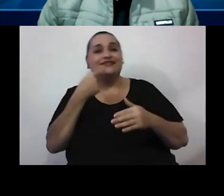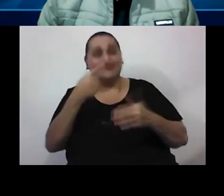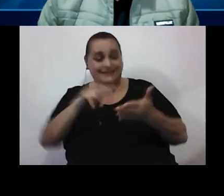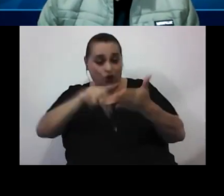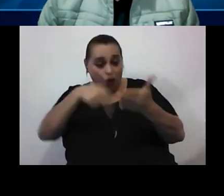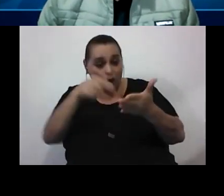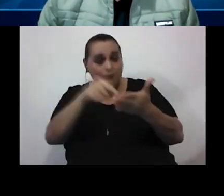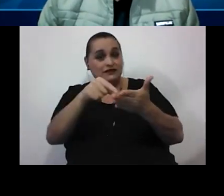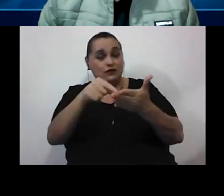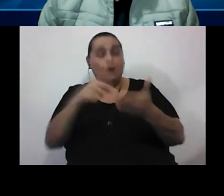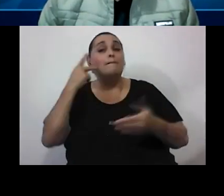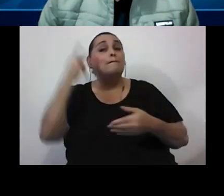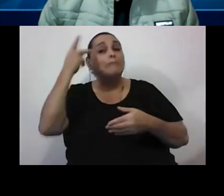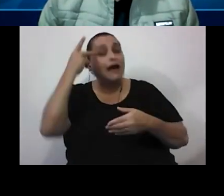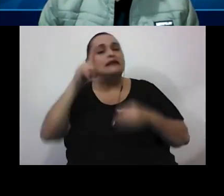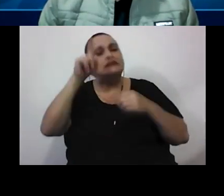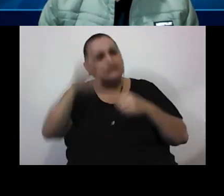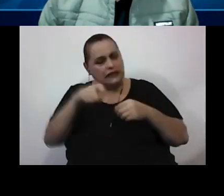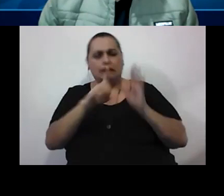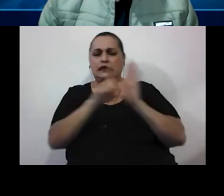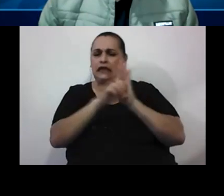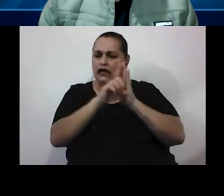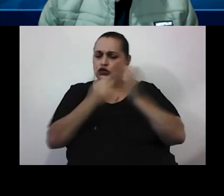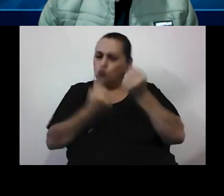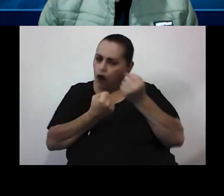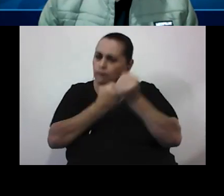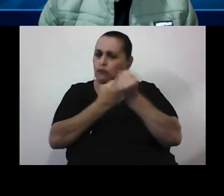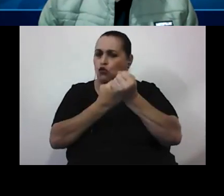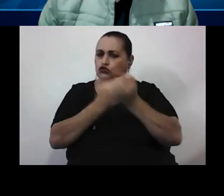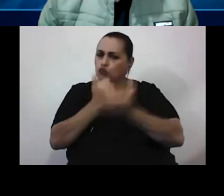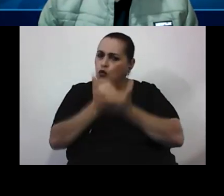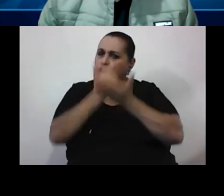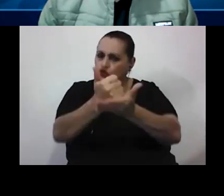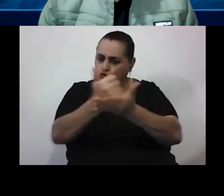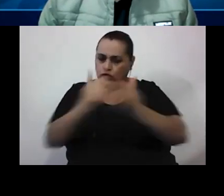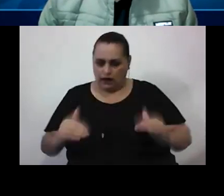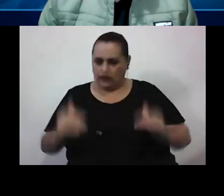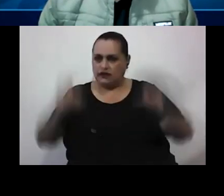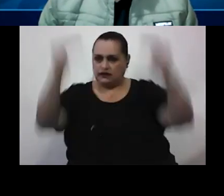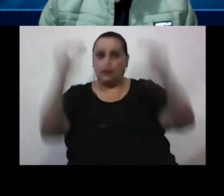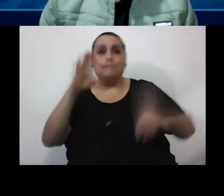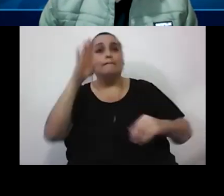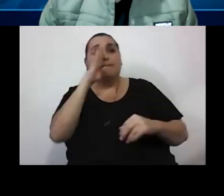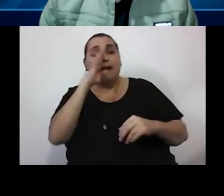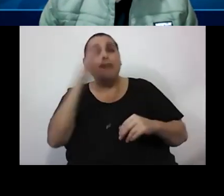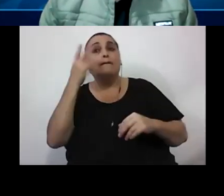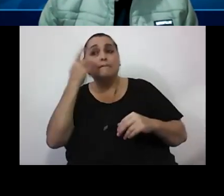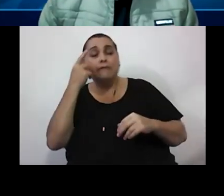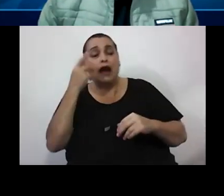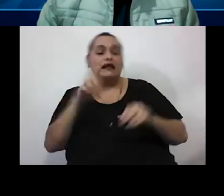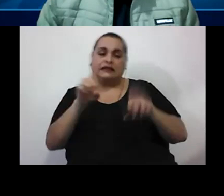la Convención también que los padres tienen el derecho a recibir apoyo y asistencia en la crianza. papá y mamá tienen el derecho a que les